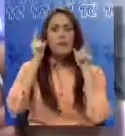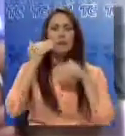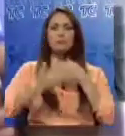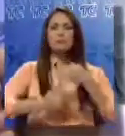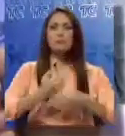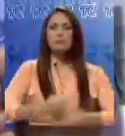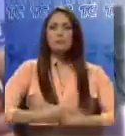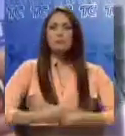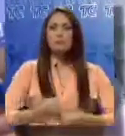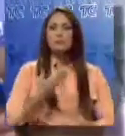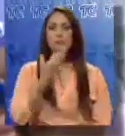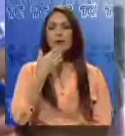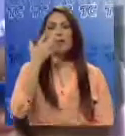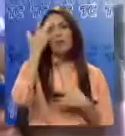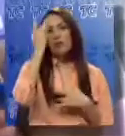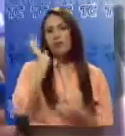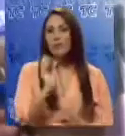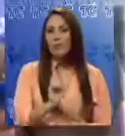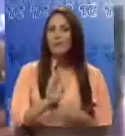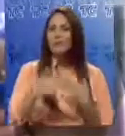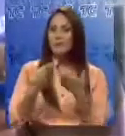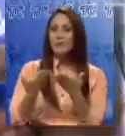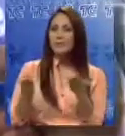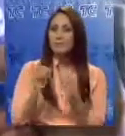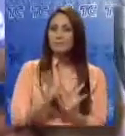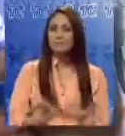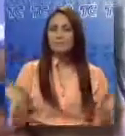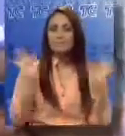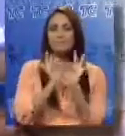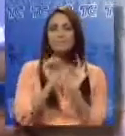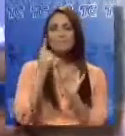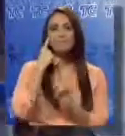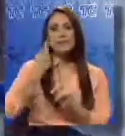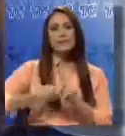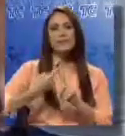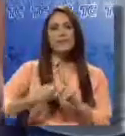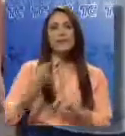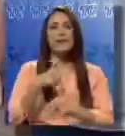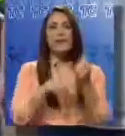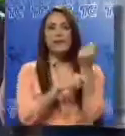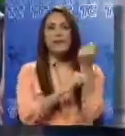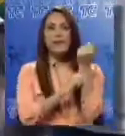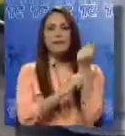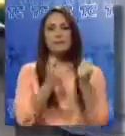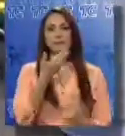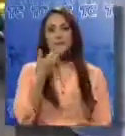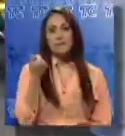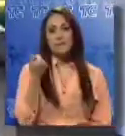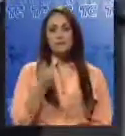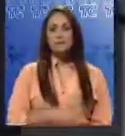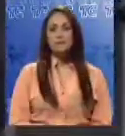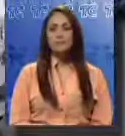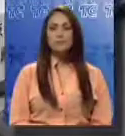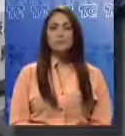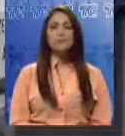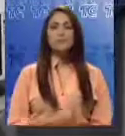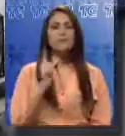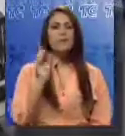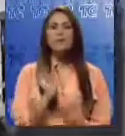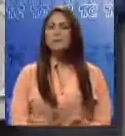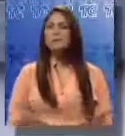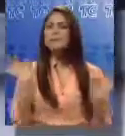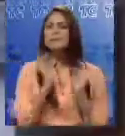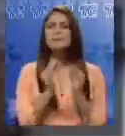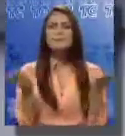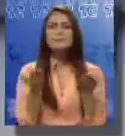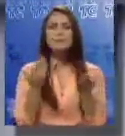poco a poco colocar al país en los grandes mercados de carne. Uno de los objetivos principales de esta gestión será